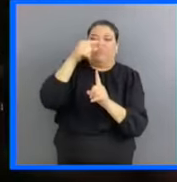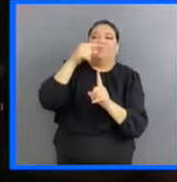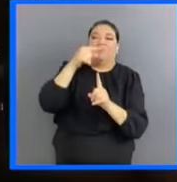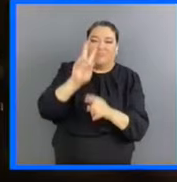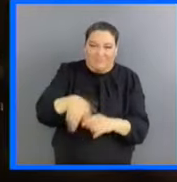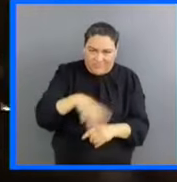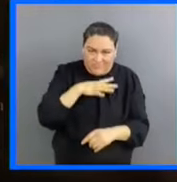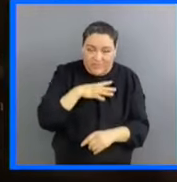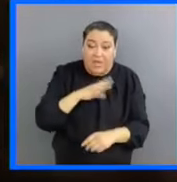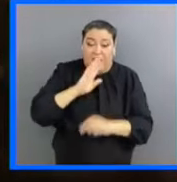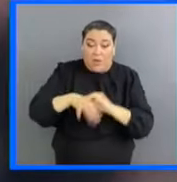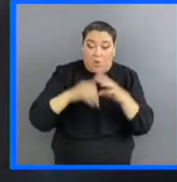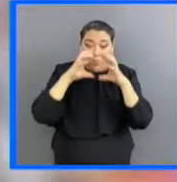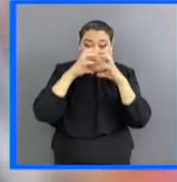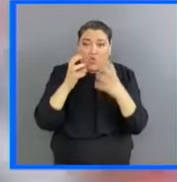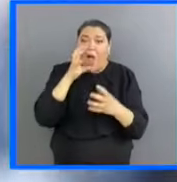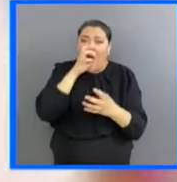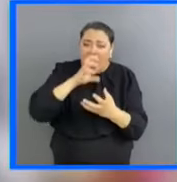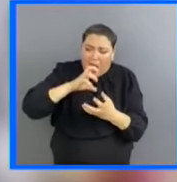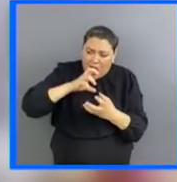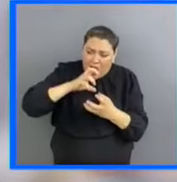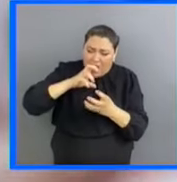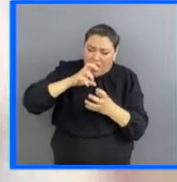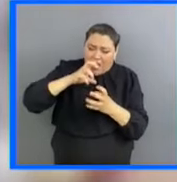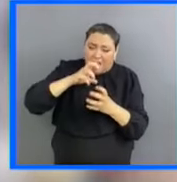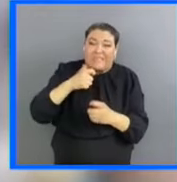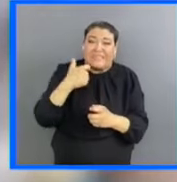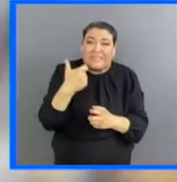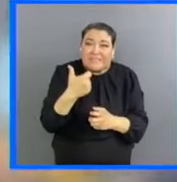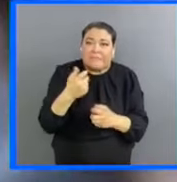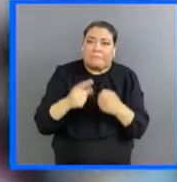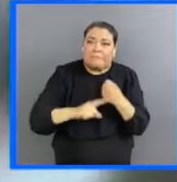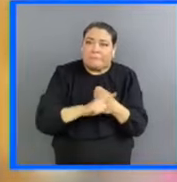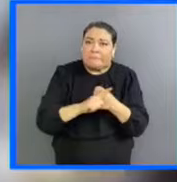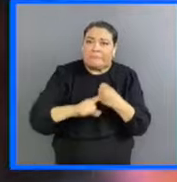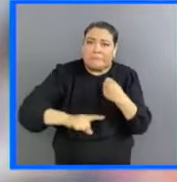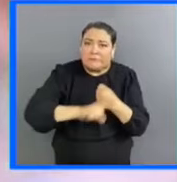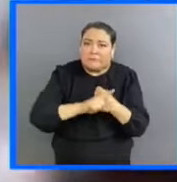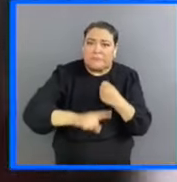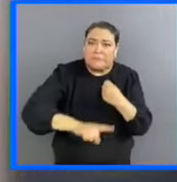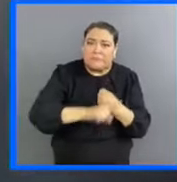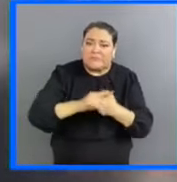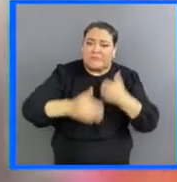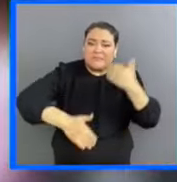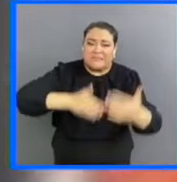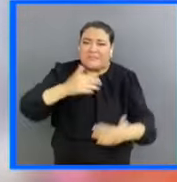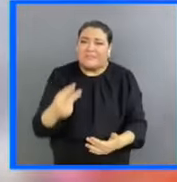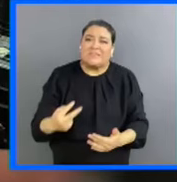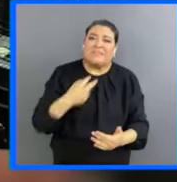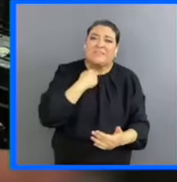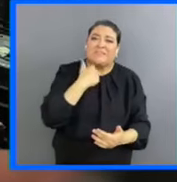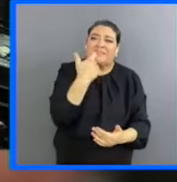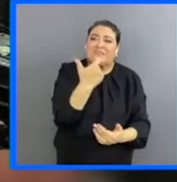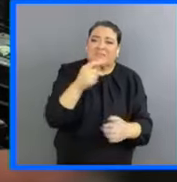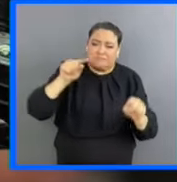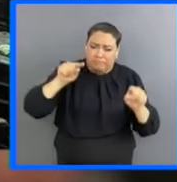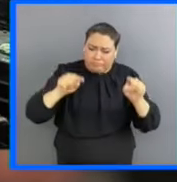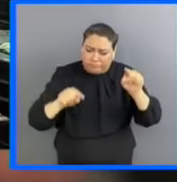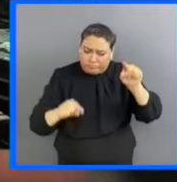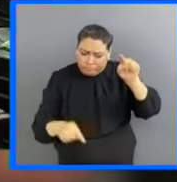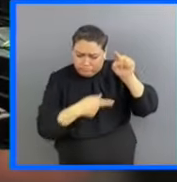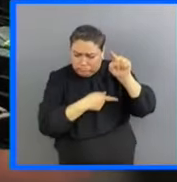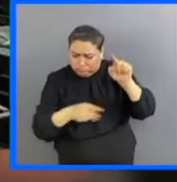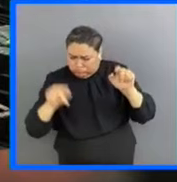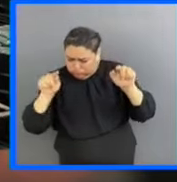no disminuya, las economías se verán severamente afectadas, lo que profundizará la desigualdad global y castigará más a